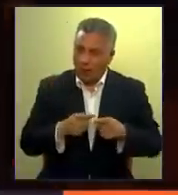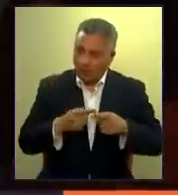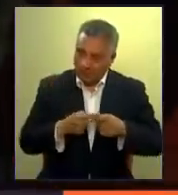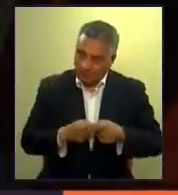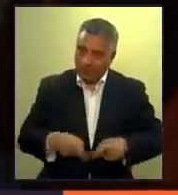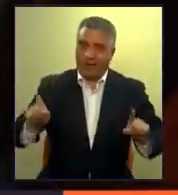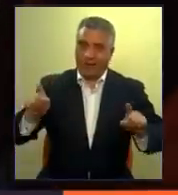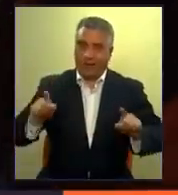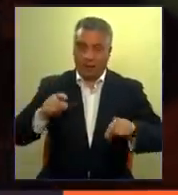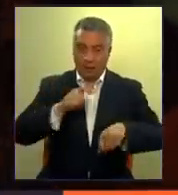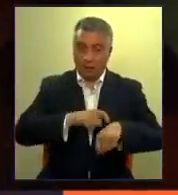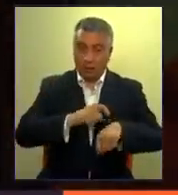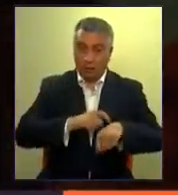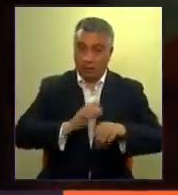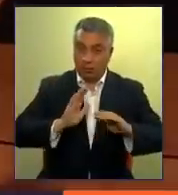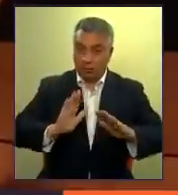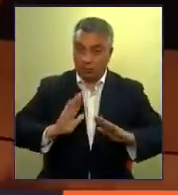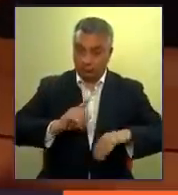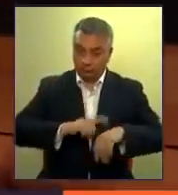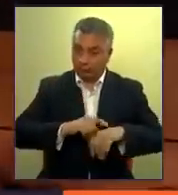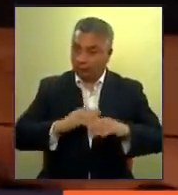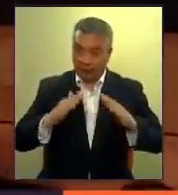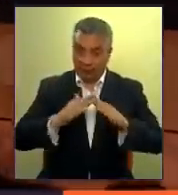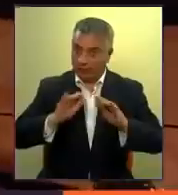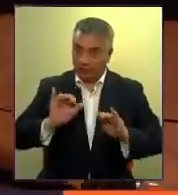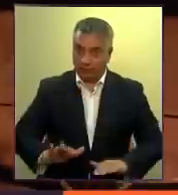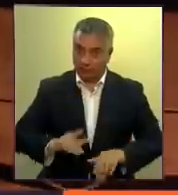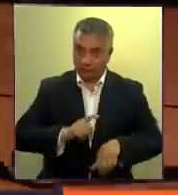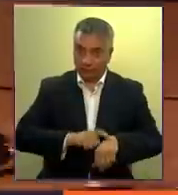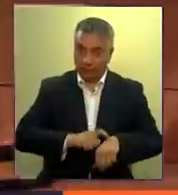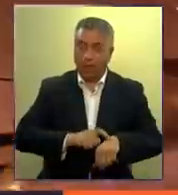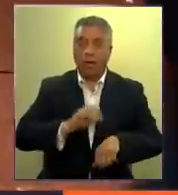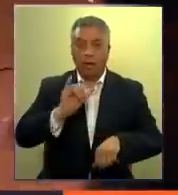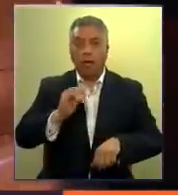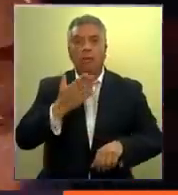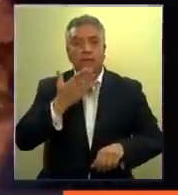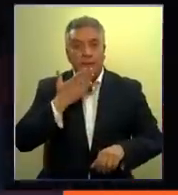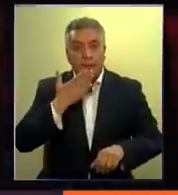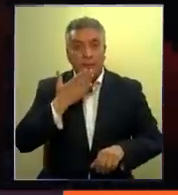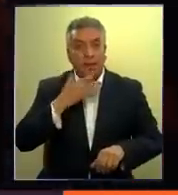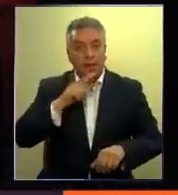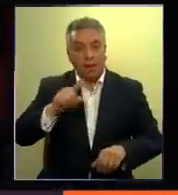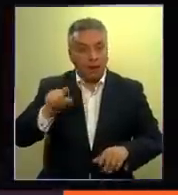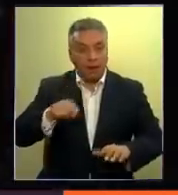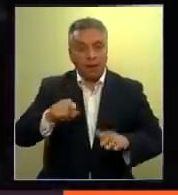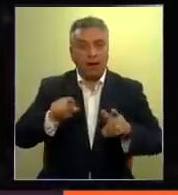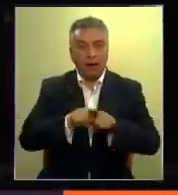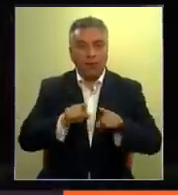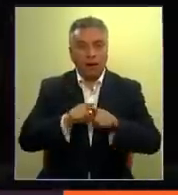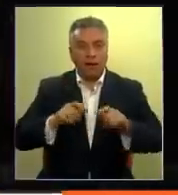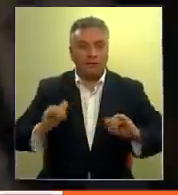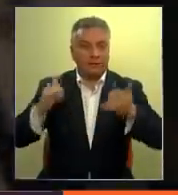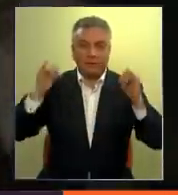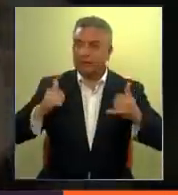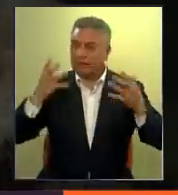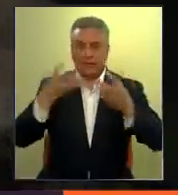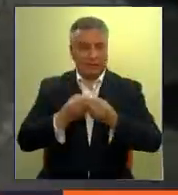toque de queda y las medidas restrictivas por la pandemia debían frenar, en teoría, toda intención de celebraciones masivas. ¿Estamos con el